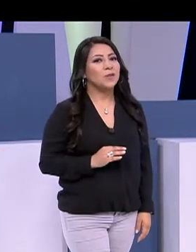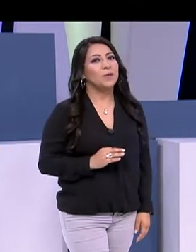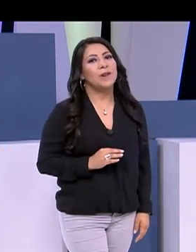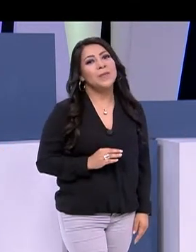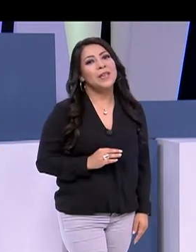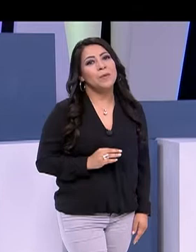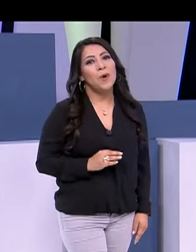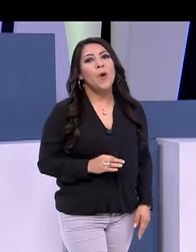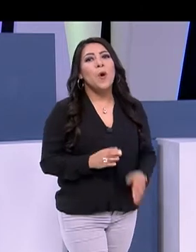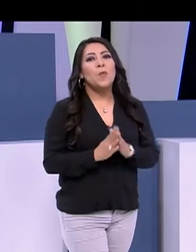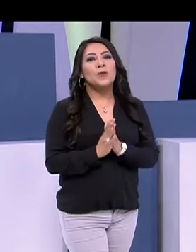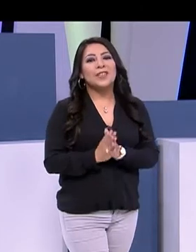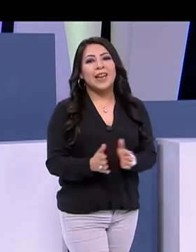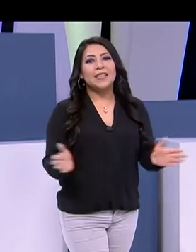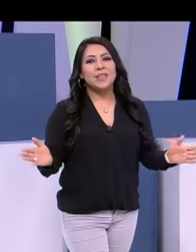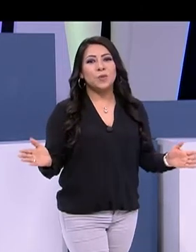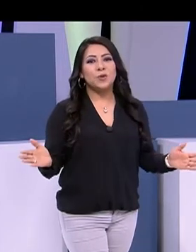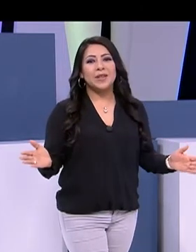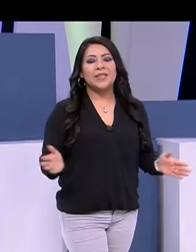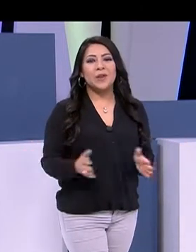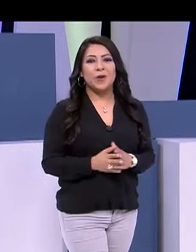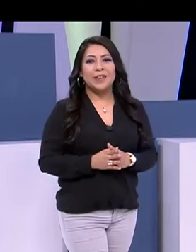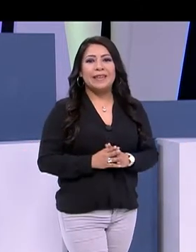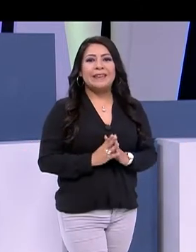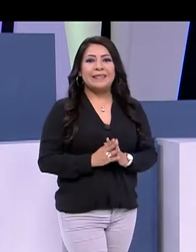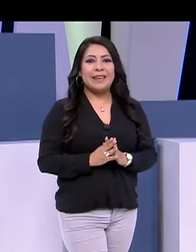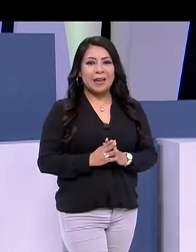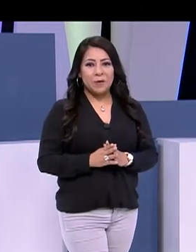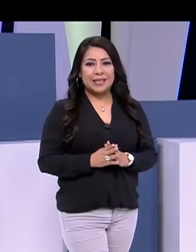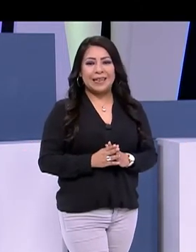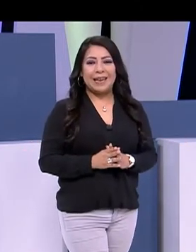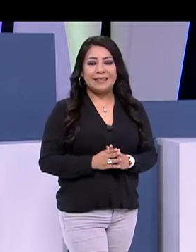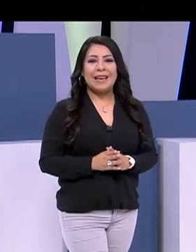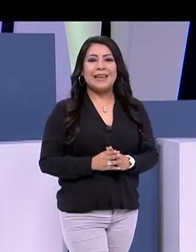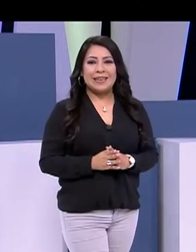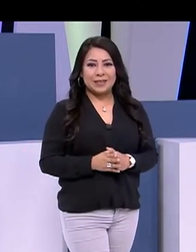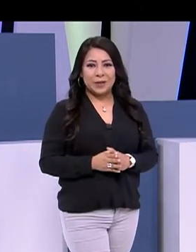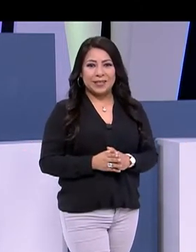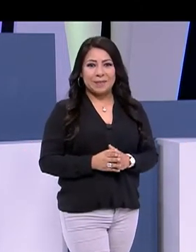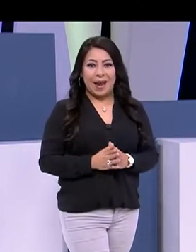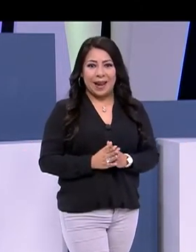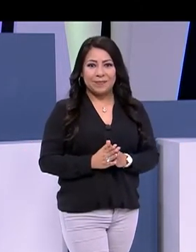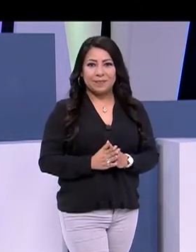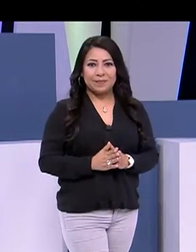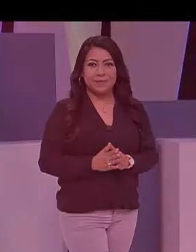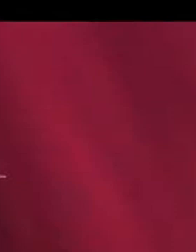este esfuerzo informativo, muchas gracias por su atención. Que tengan un excelente